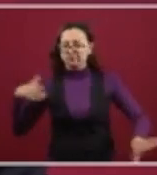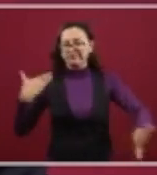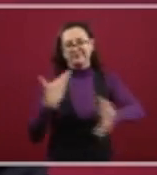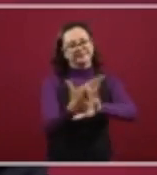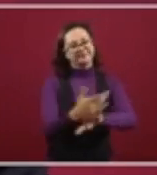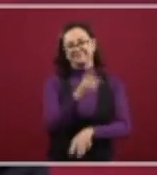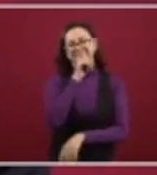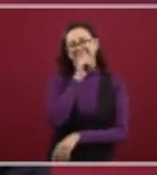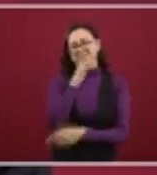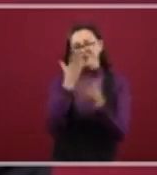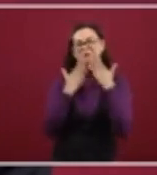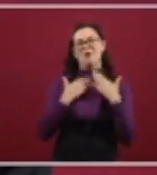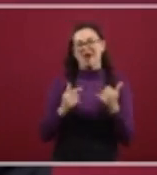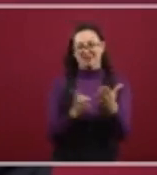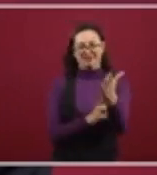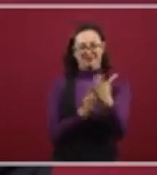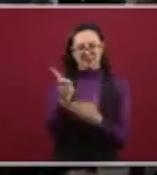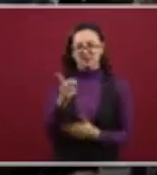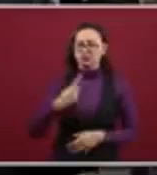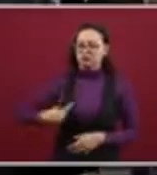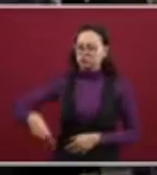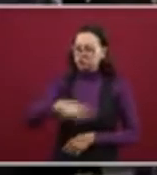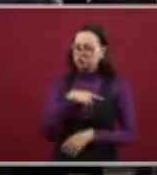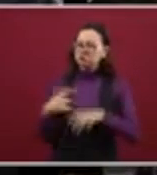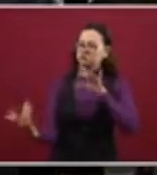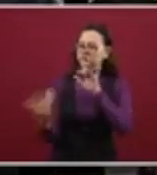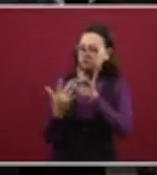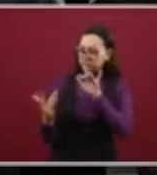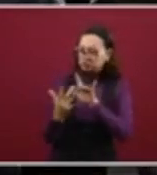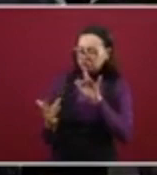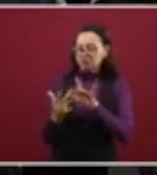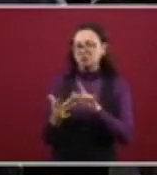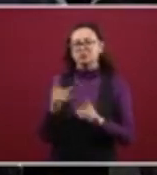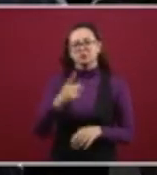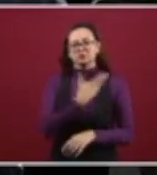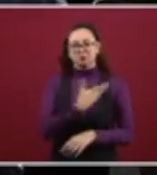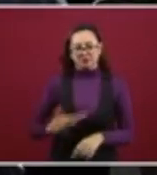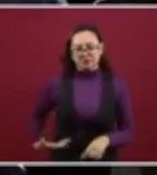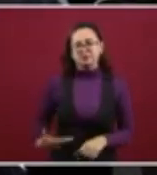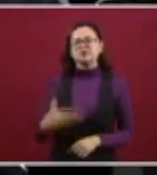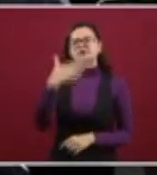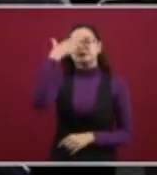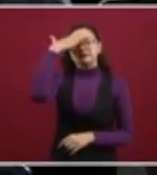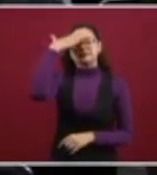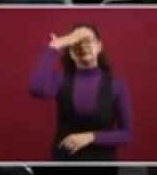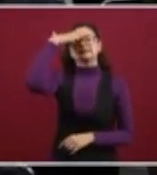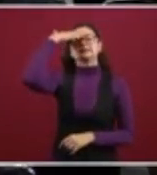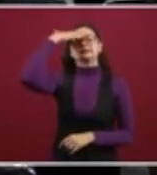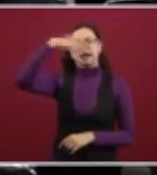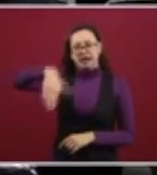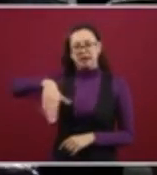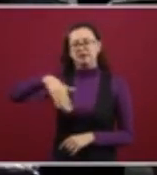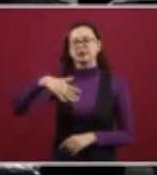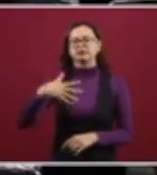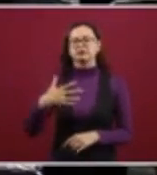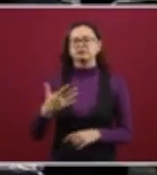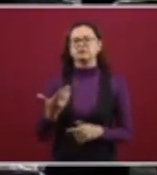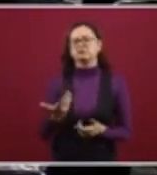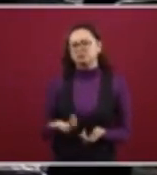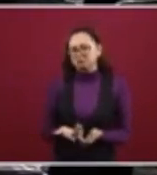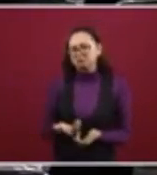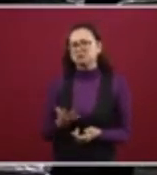Hemos estado en permanente comunicación con ellos, el señor presidente está enterado, él está dispuesto a tener